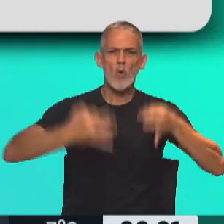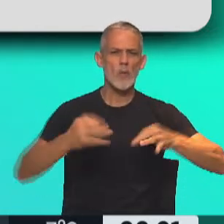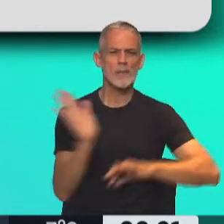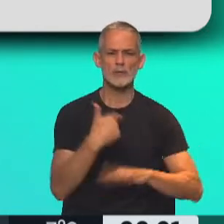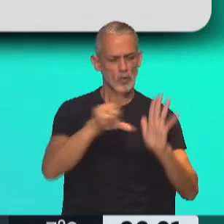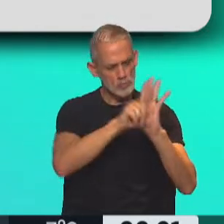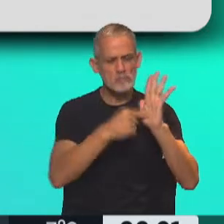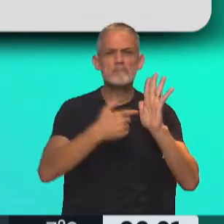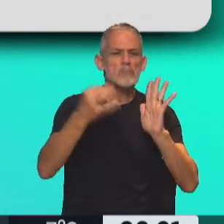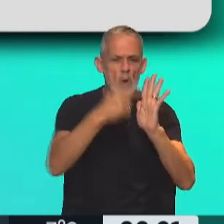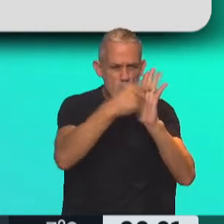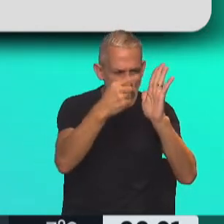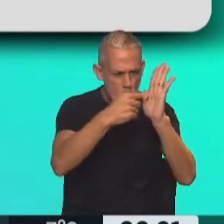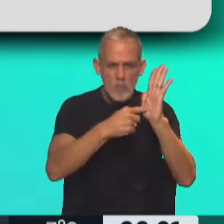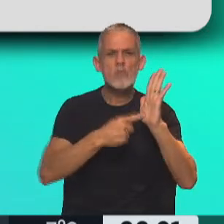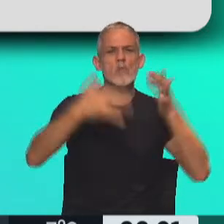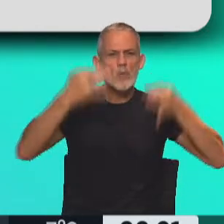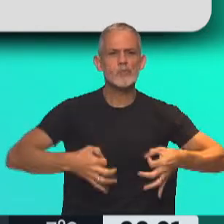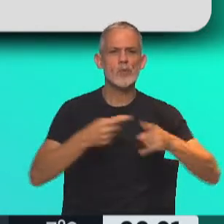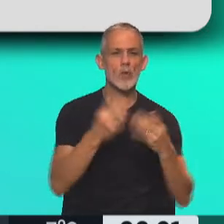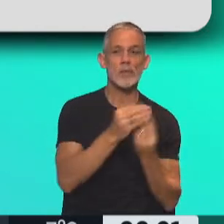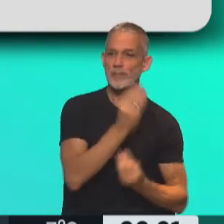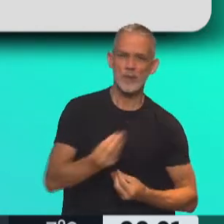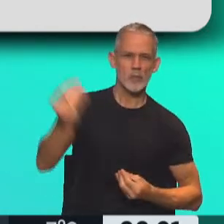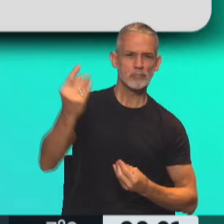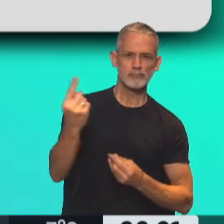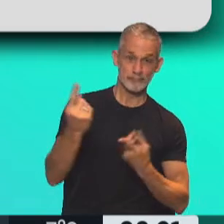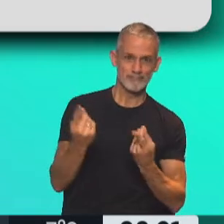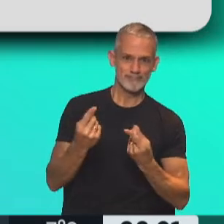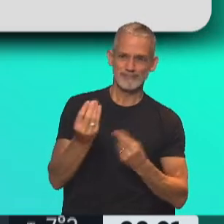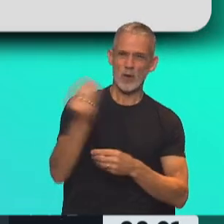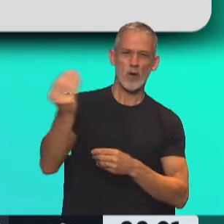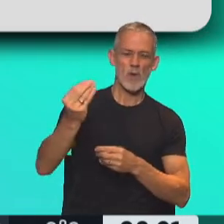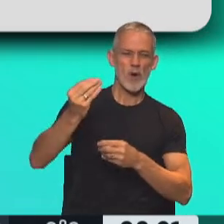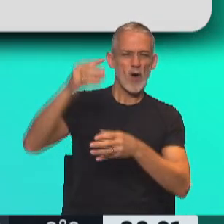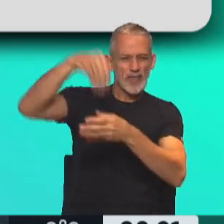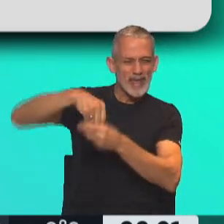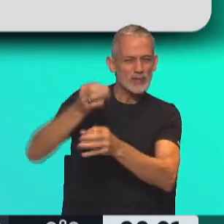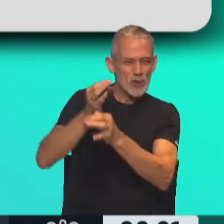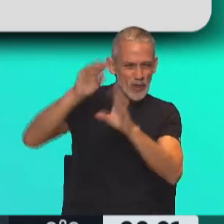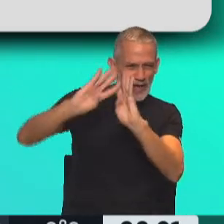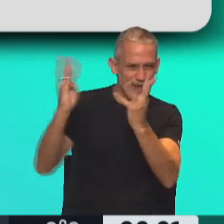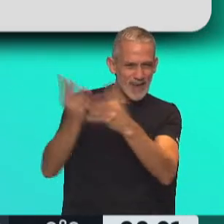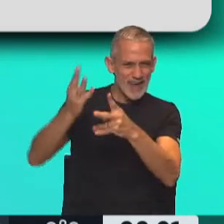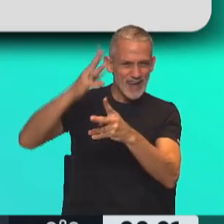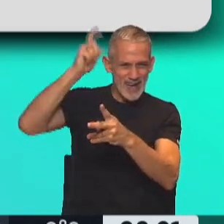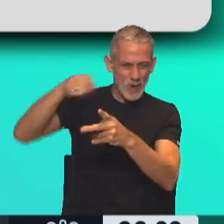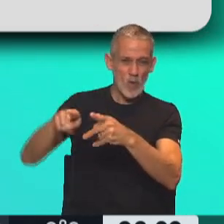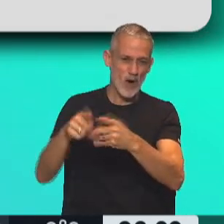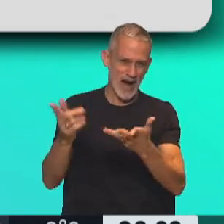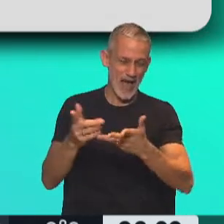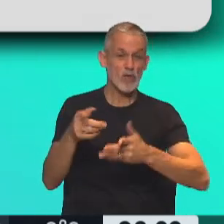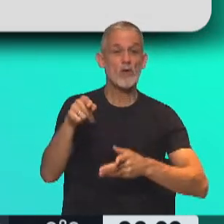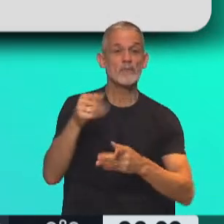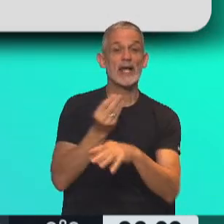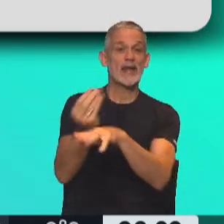que cumple con todos los requisitos legales para asumir el cargo como consejero de la magistratura por la primera minoría